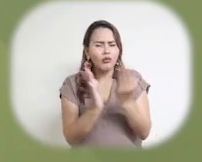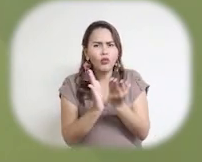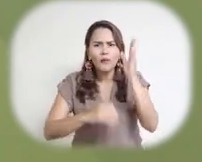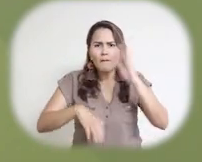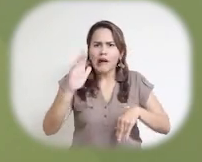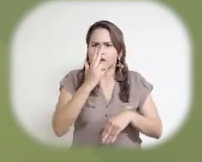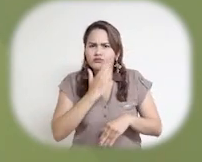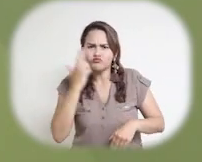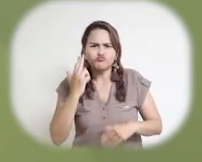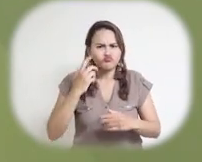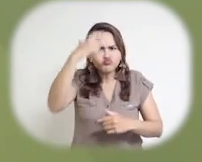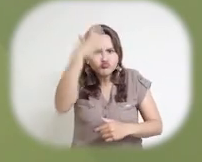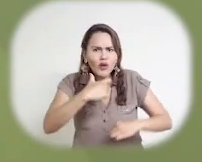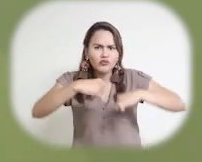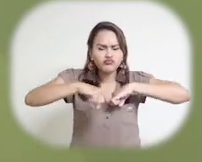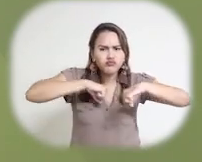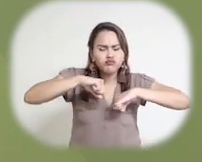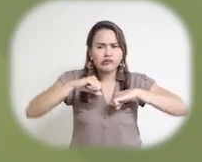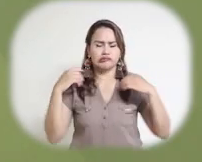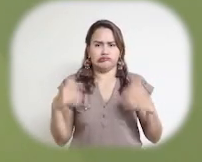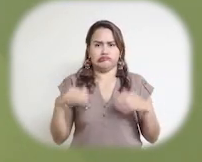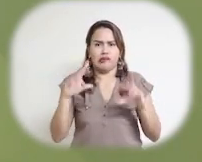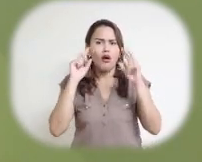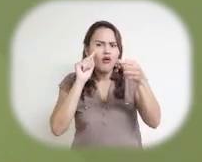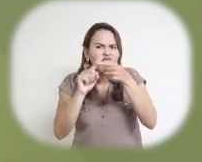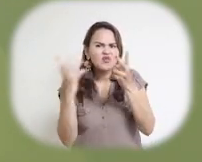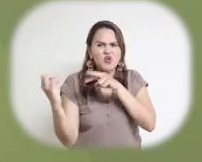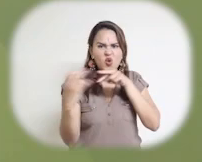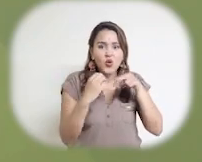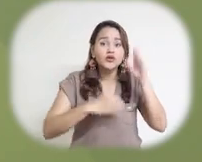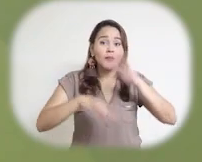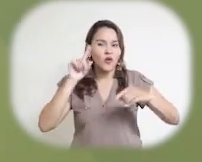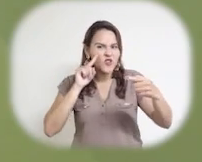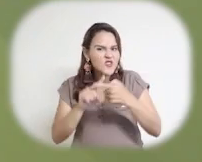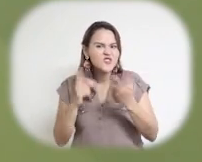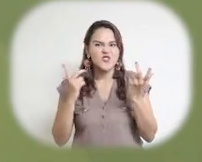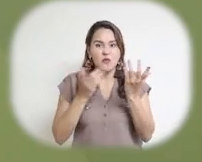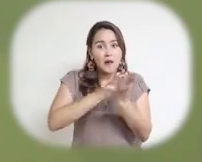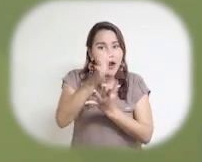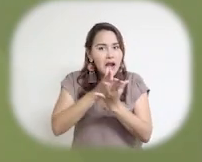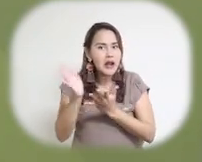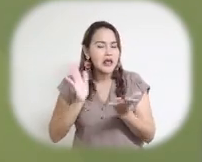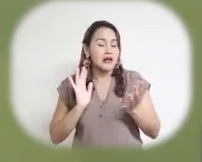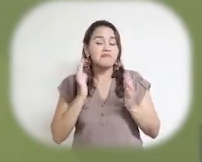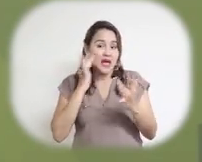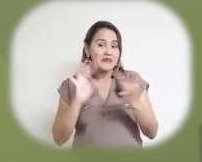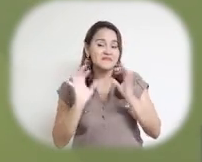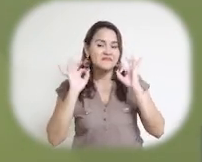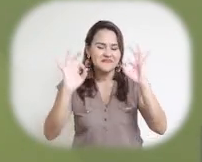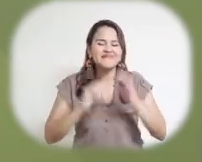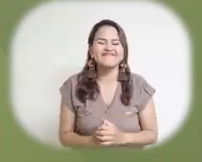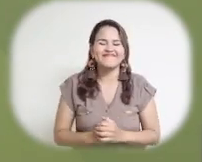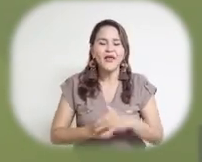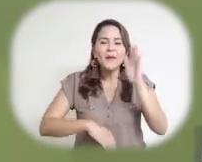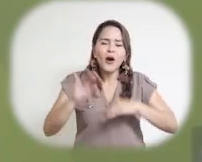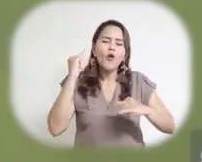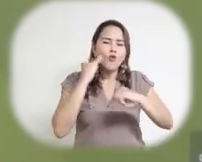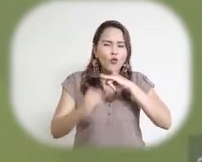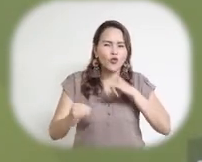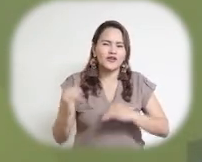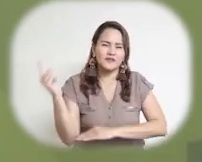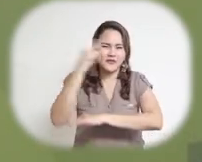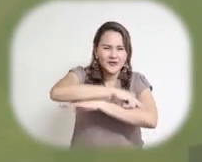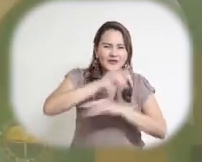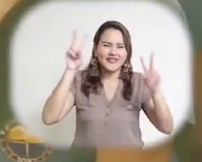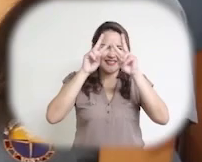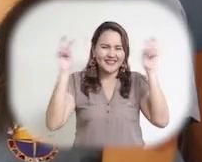en conjunto con nuestros investigadores de la universidad y que nuestros estudiantes pueden ser los potenciales pasantes en